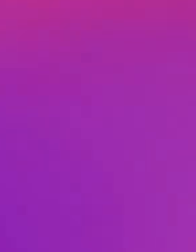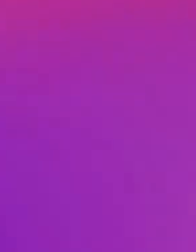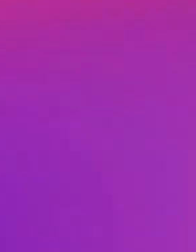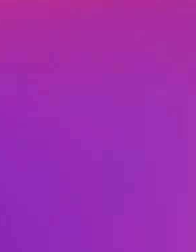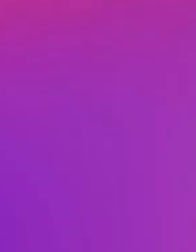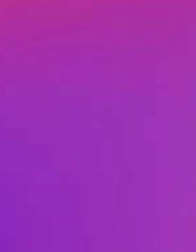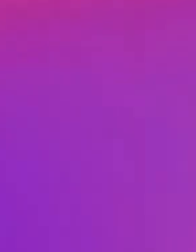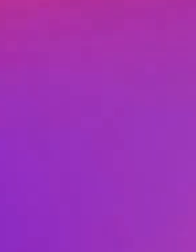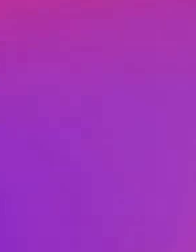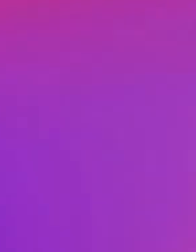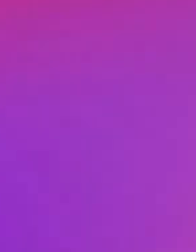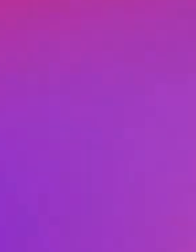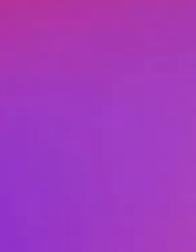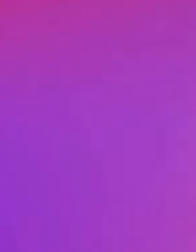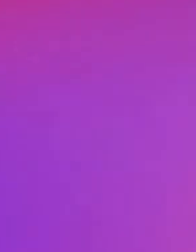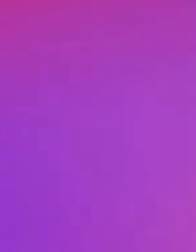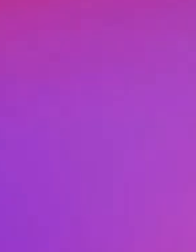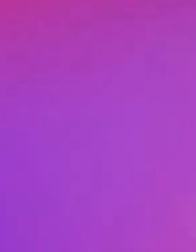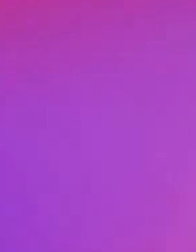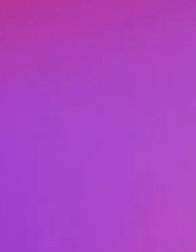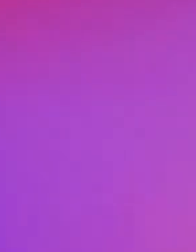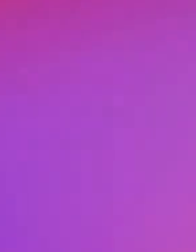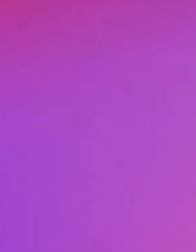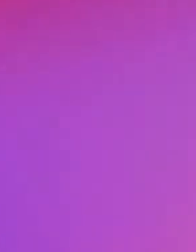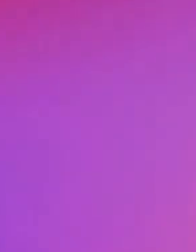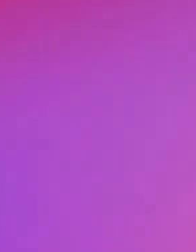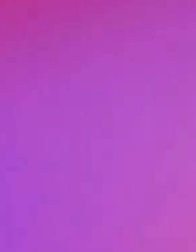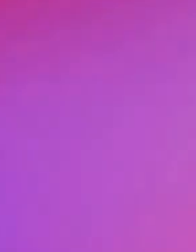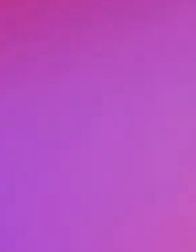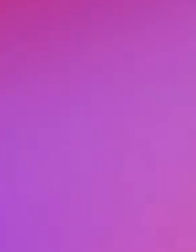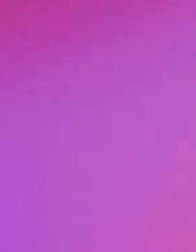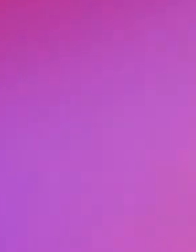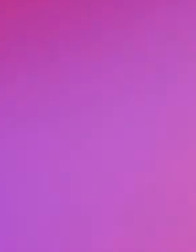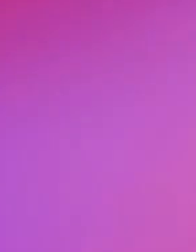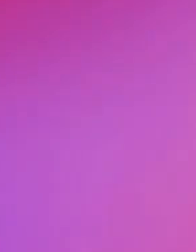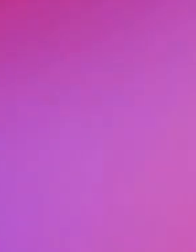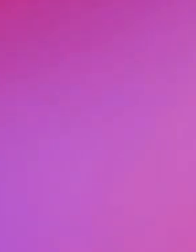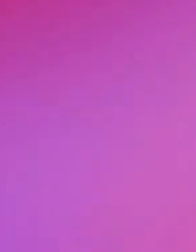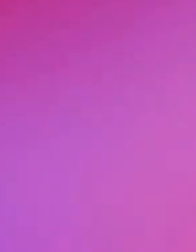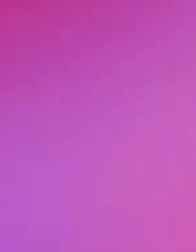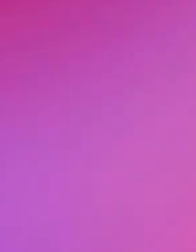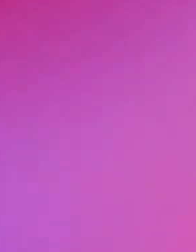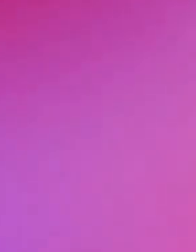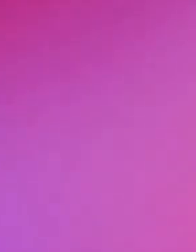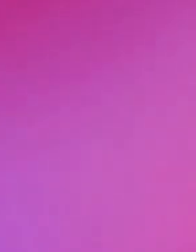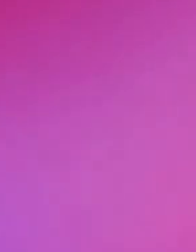conalitec.cep.gov.mx. Y recuerda que también cuentas con el sitio